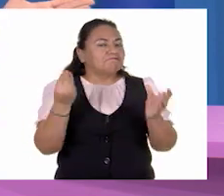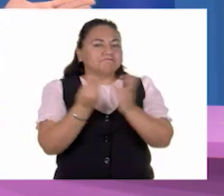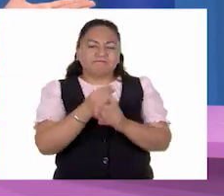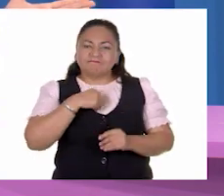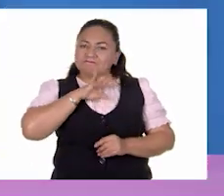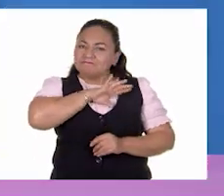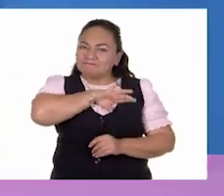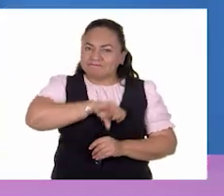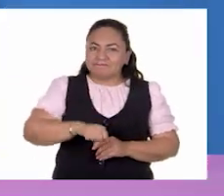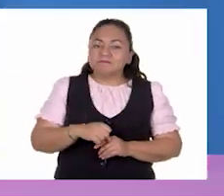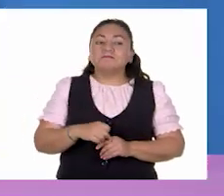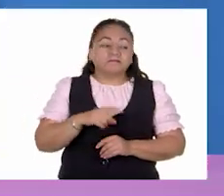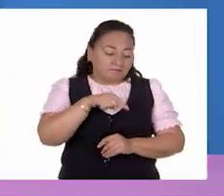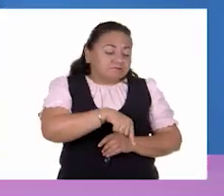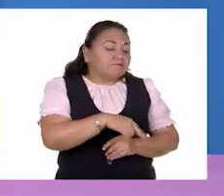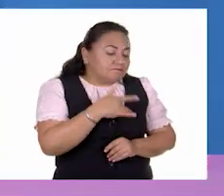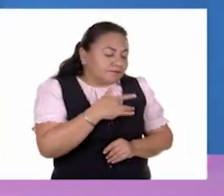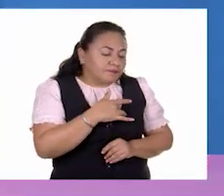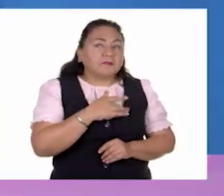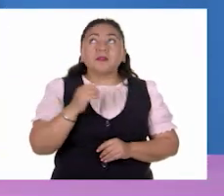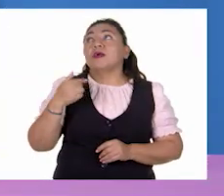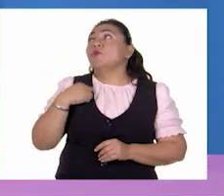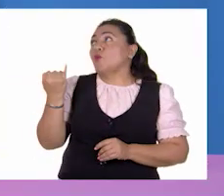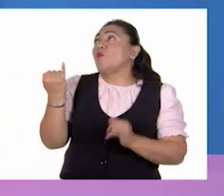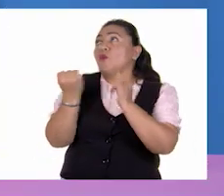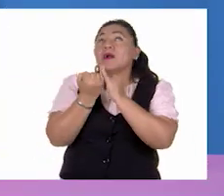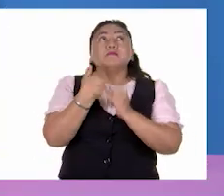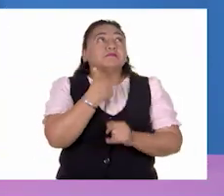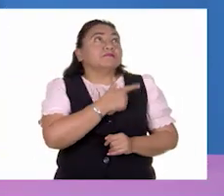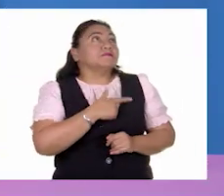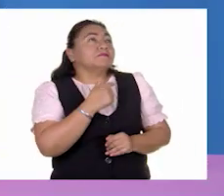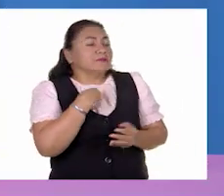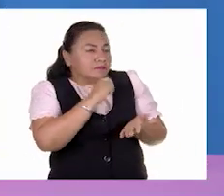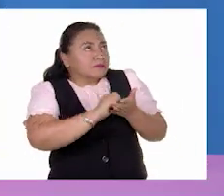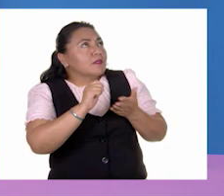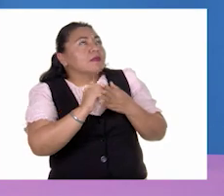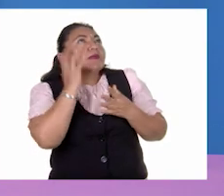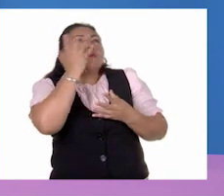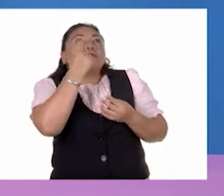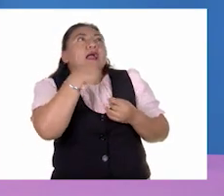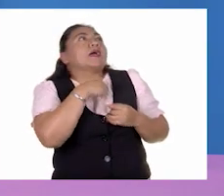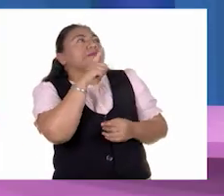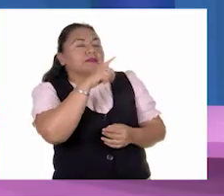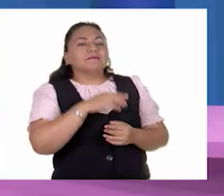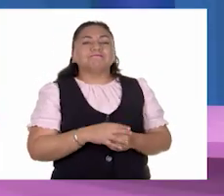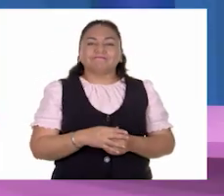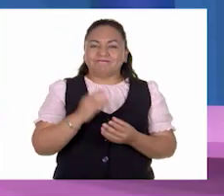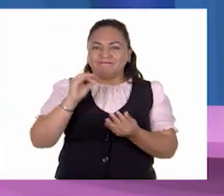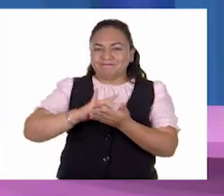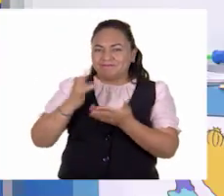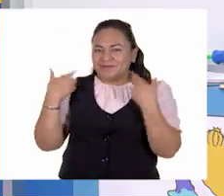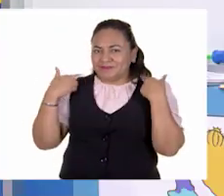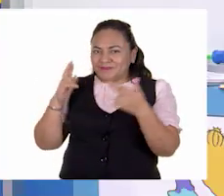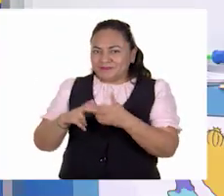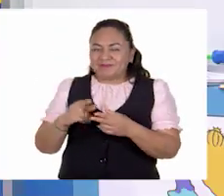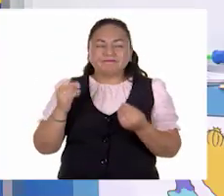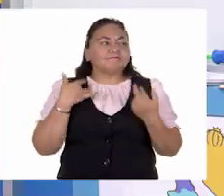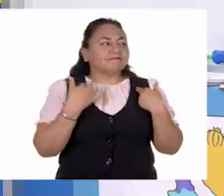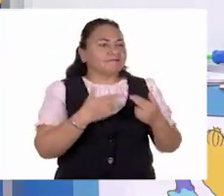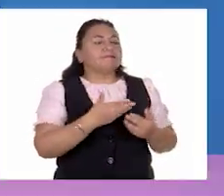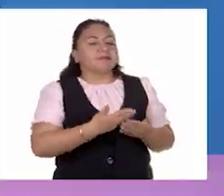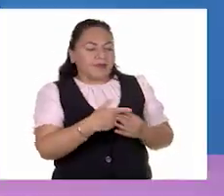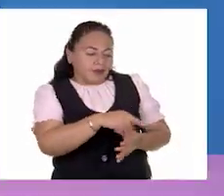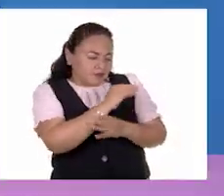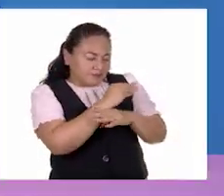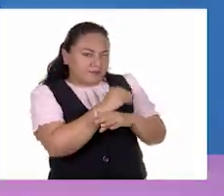ti? Muy bien, a mí también puedo hacer un poema increíble para ti. Muchísimas gracias, maestro. contrario, gracias, Lari. Muchísimas gracias,